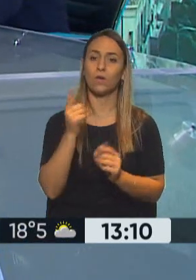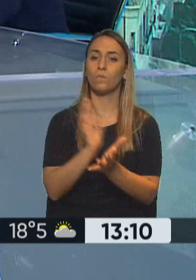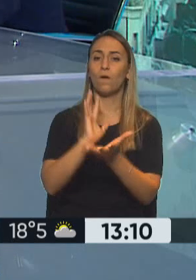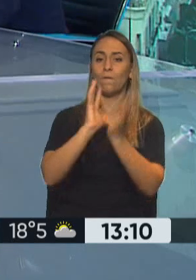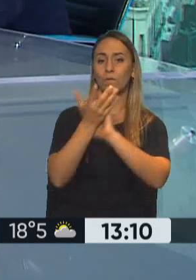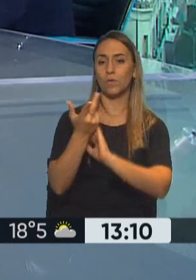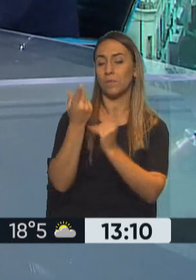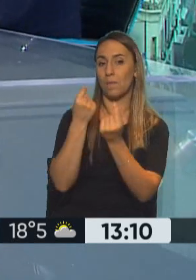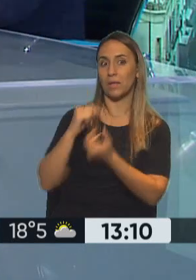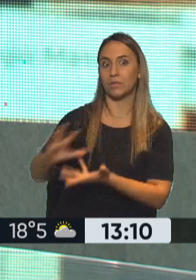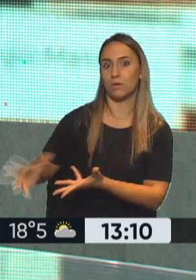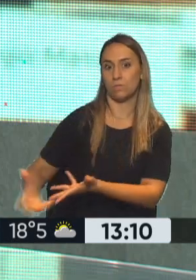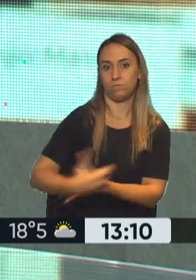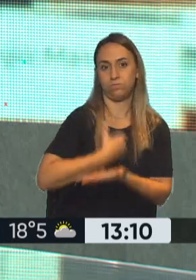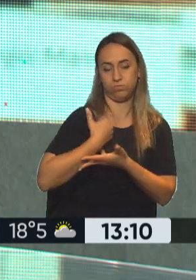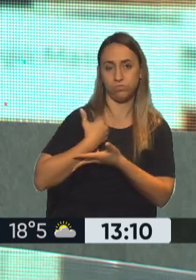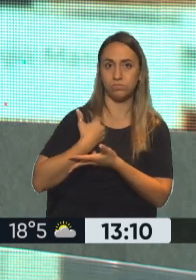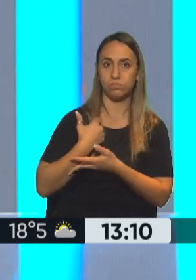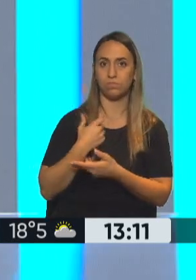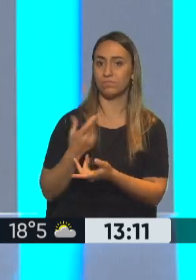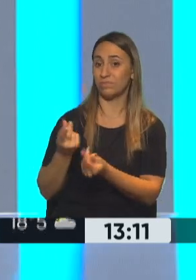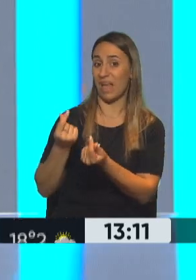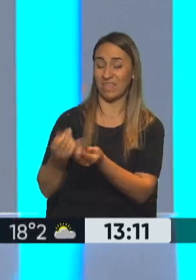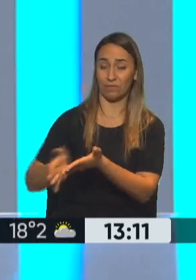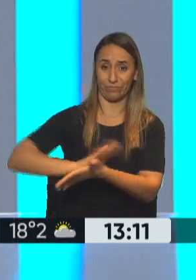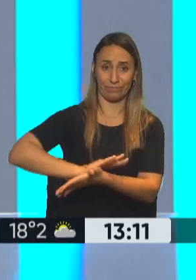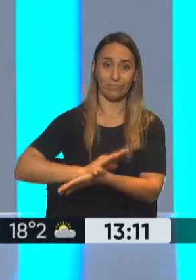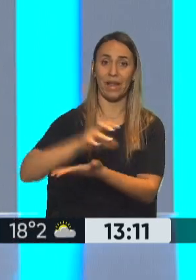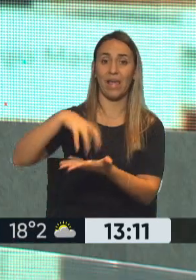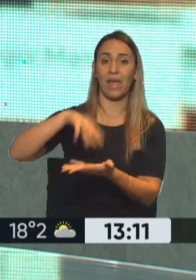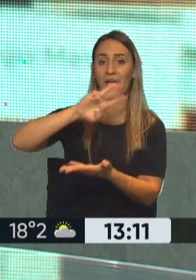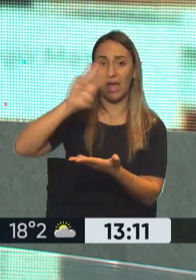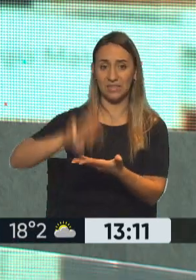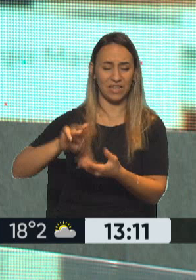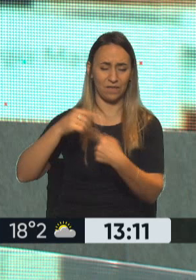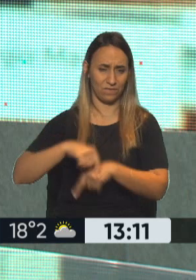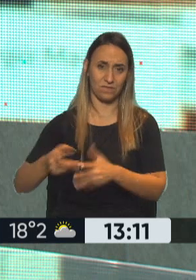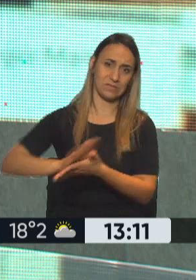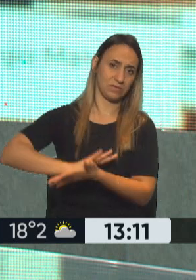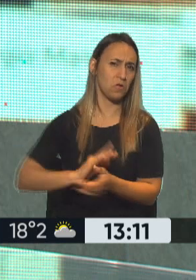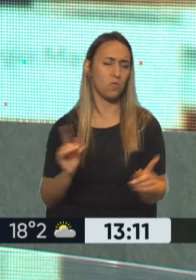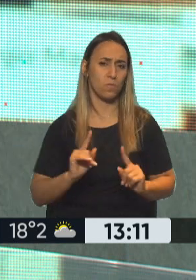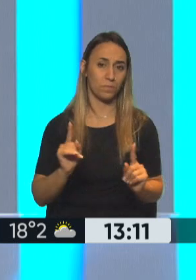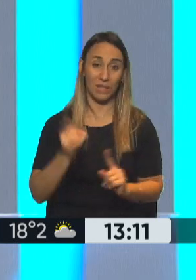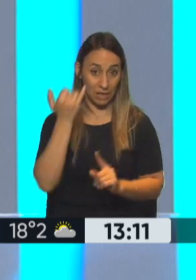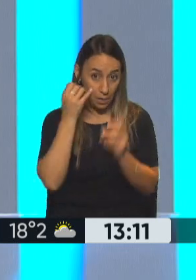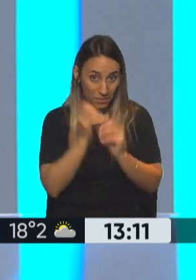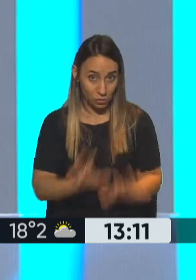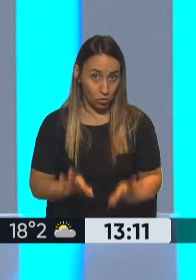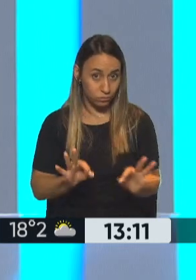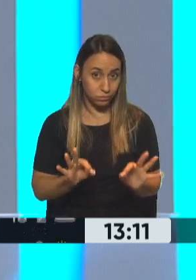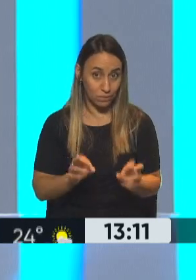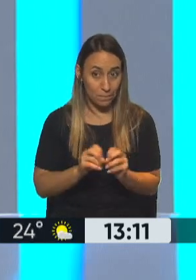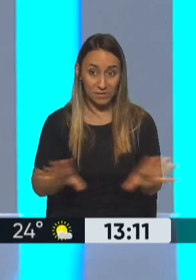como se dijo en su momento, o ruinosa para la ANSES y el Fondo de Garantía de Sustentabilidad. Muy cortito sobre el final, ¿ya se está aplicando la modalidad? ¿Ya se está haciendo este